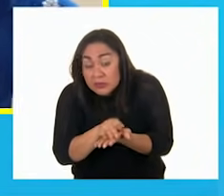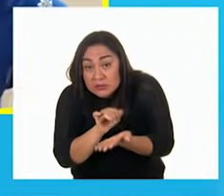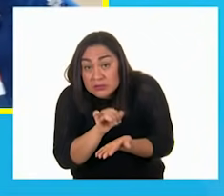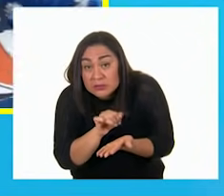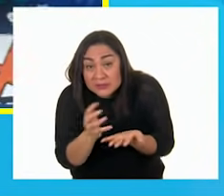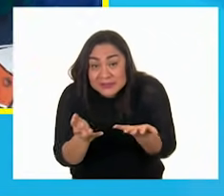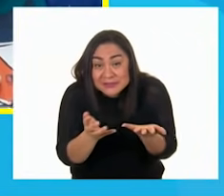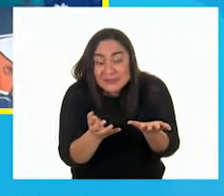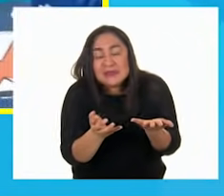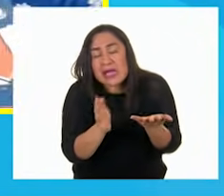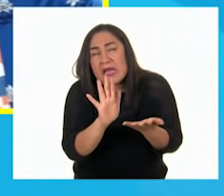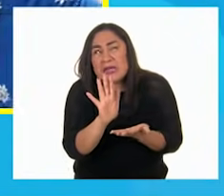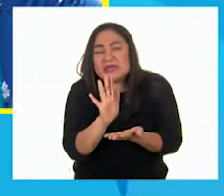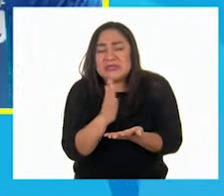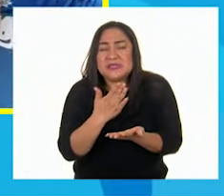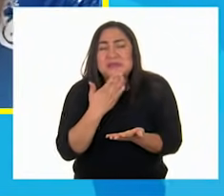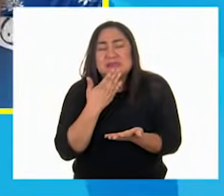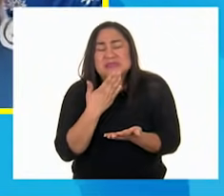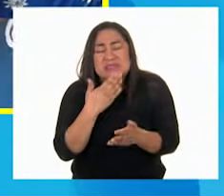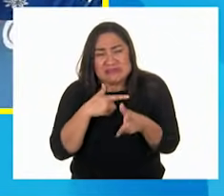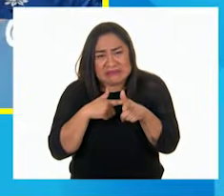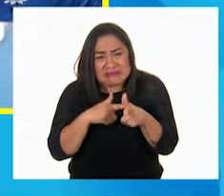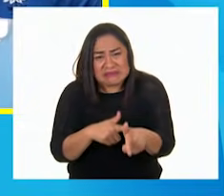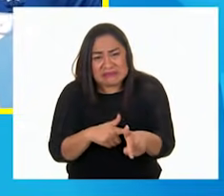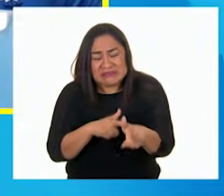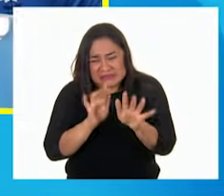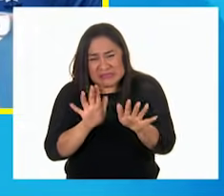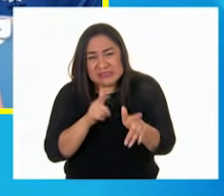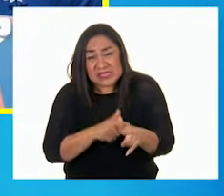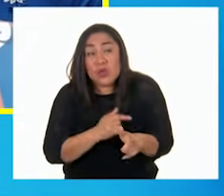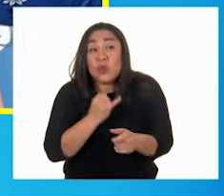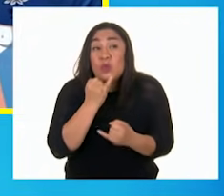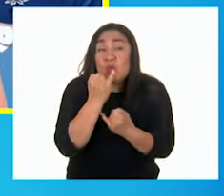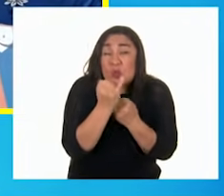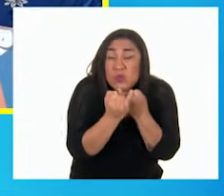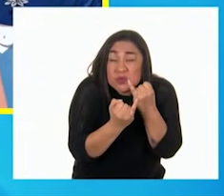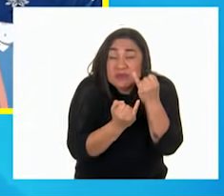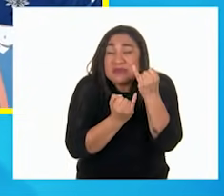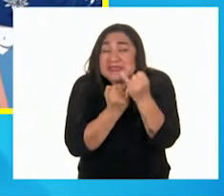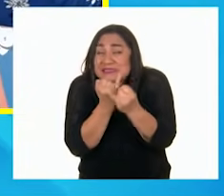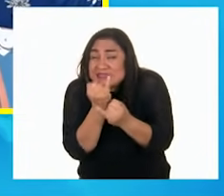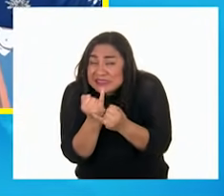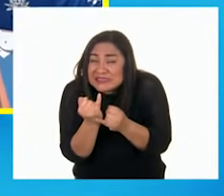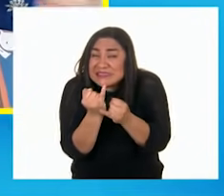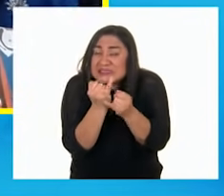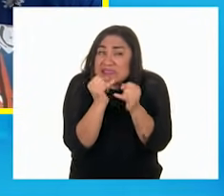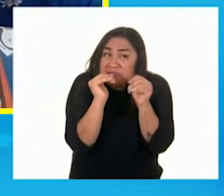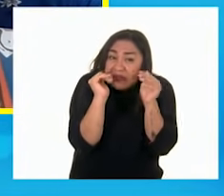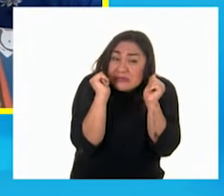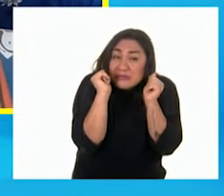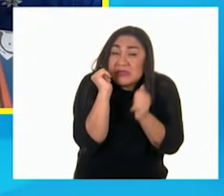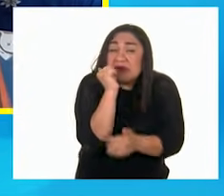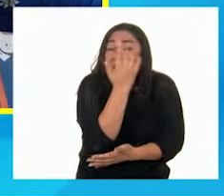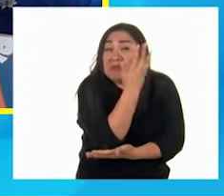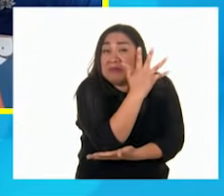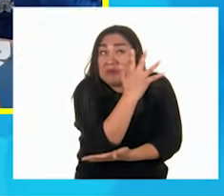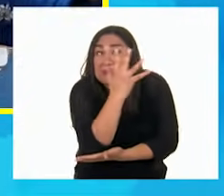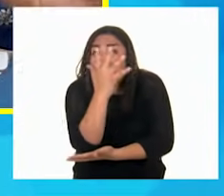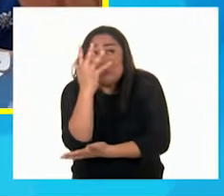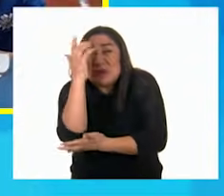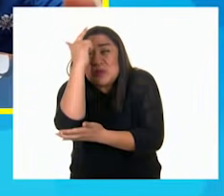Bueno, está bien. Sigamos jugando al escondite en el bosque